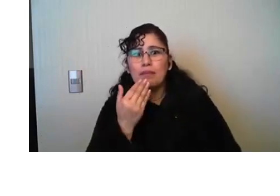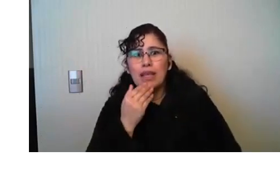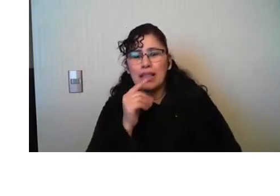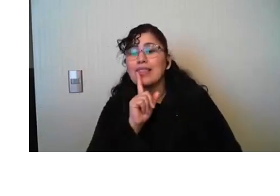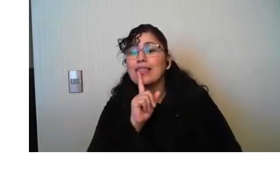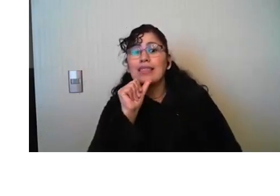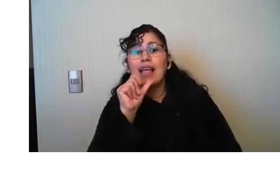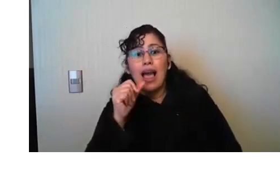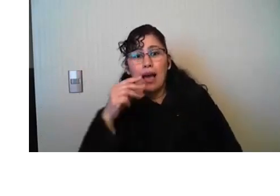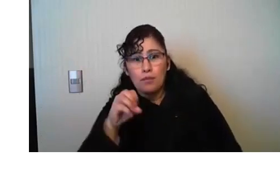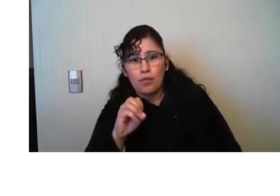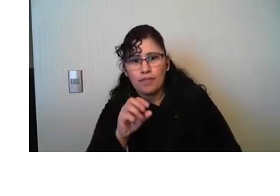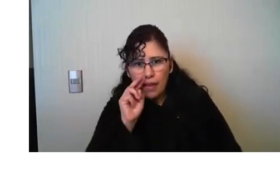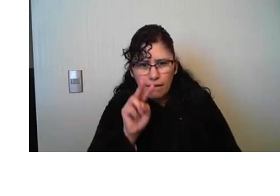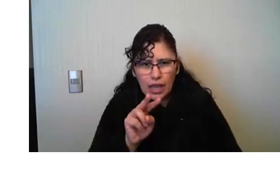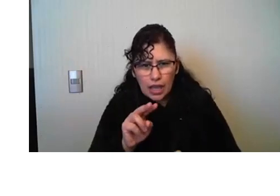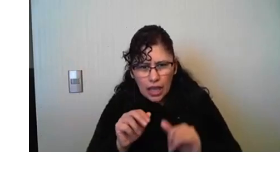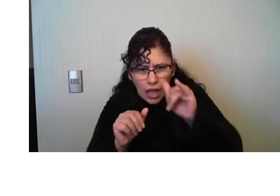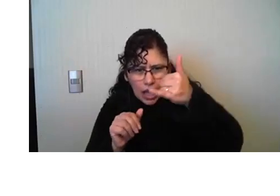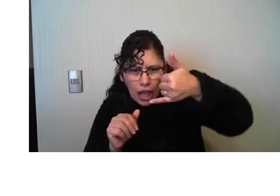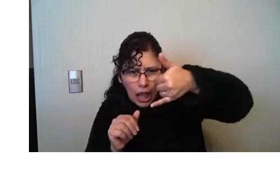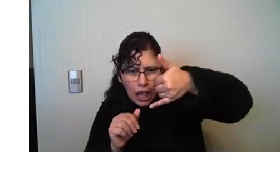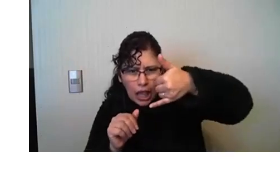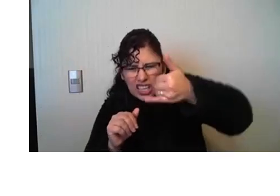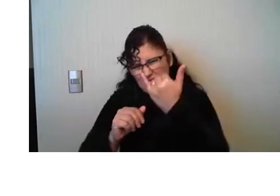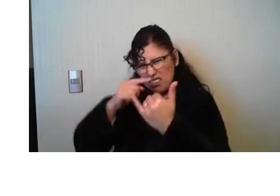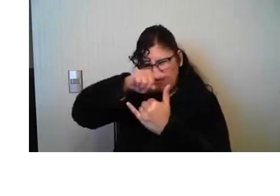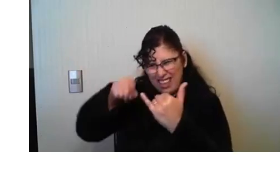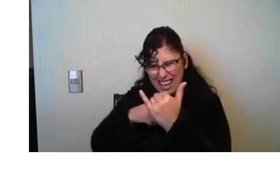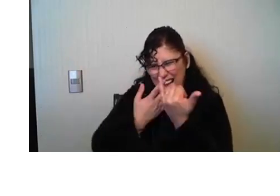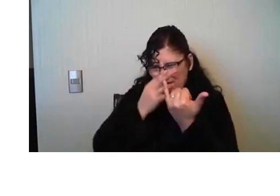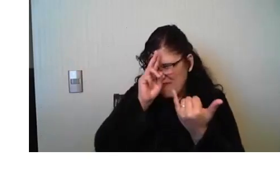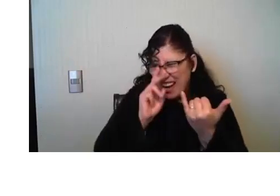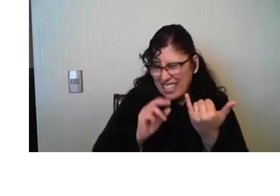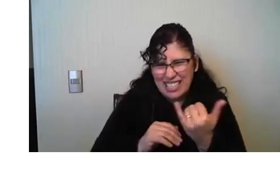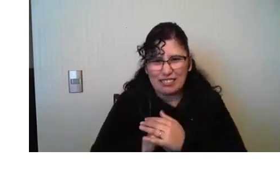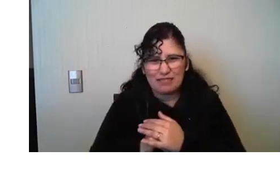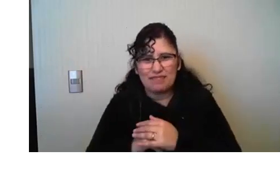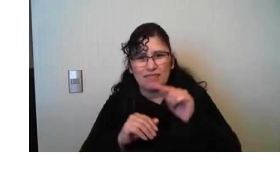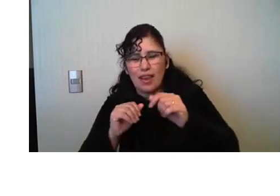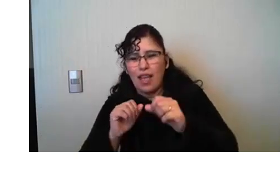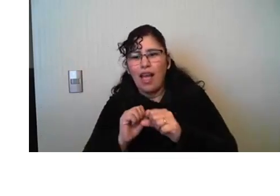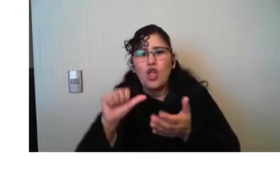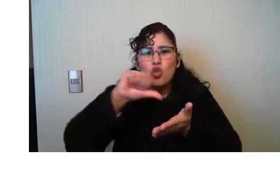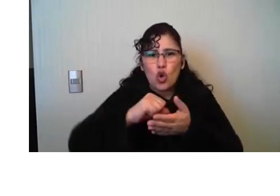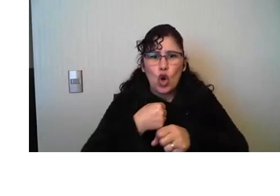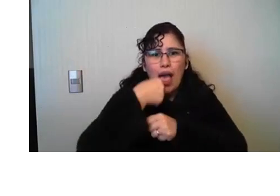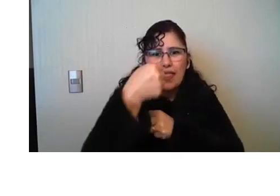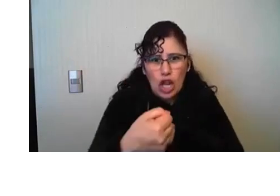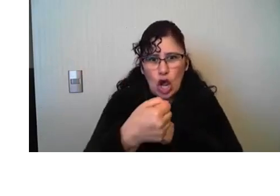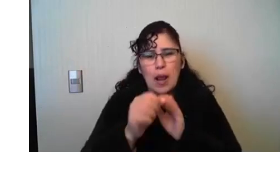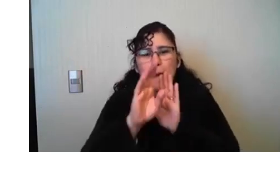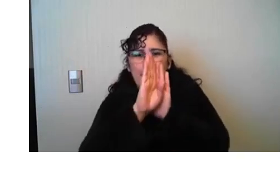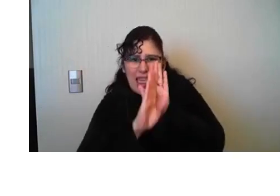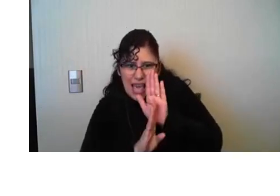pequeña división, ahí está la Y, ¿ya? Por tanto, este es un núcleo anterior, estos son núcleos mediales y